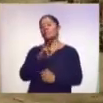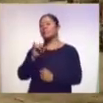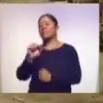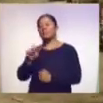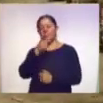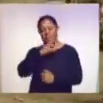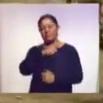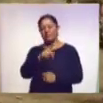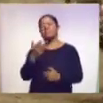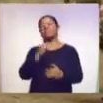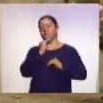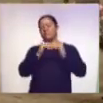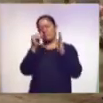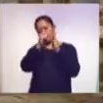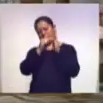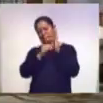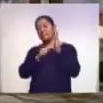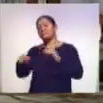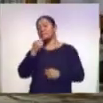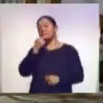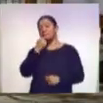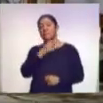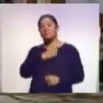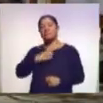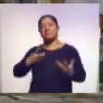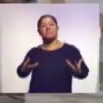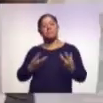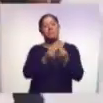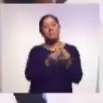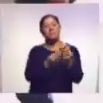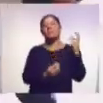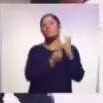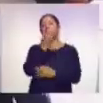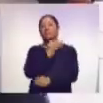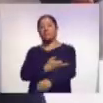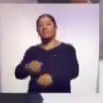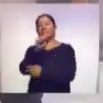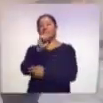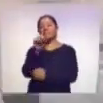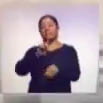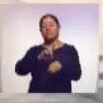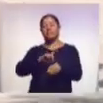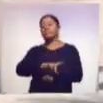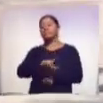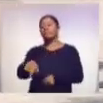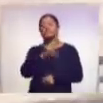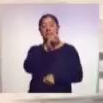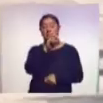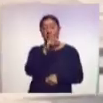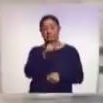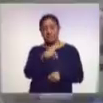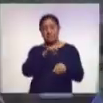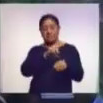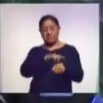acogimiento preadoptivo, los niños deben convivir con su nueva familia durante 60 días y al cumplirse los primeros 30, los padres